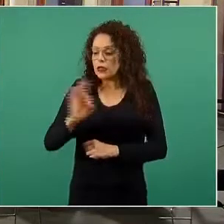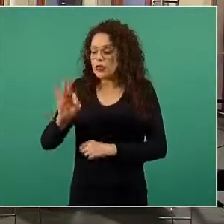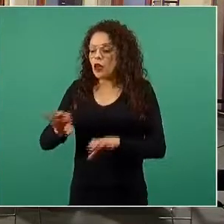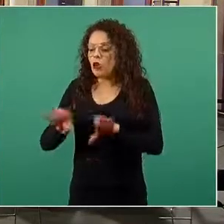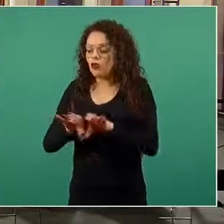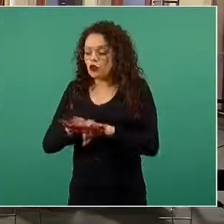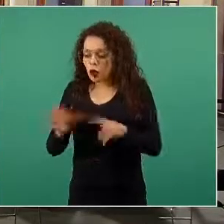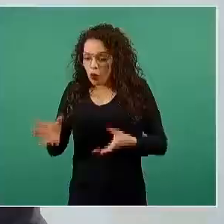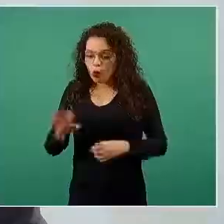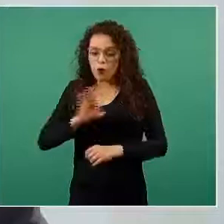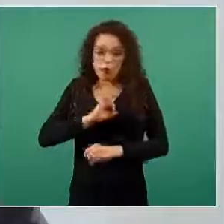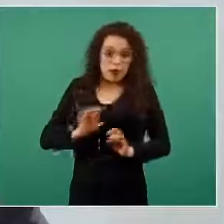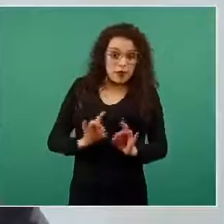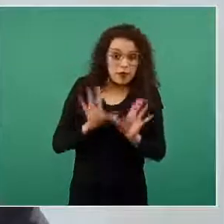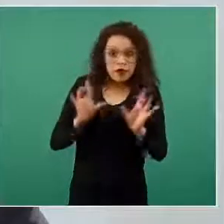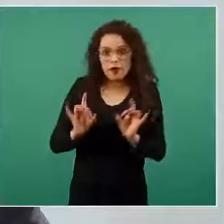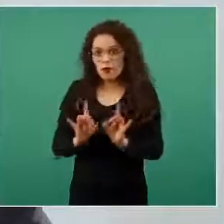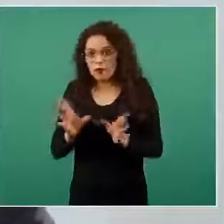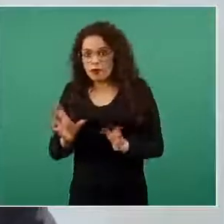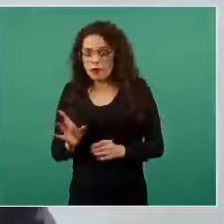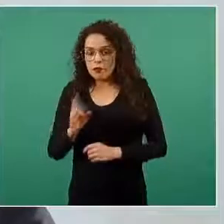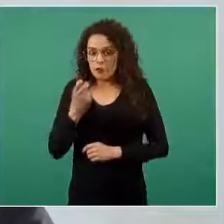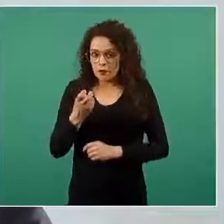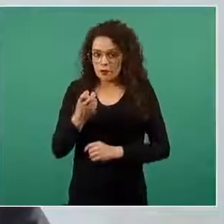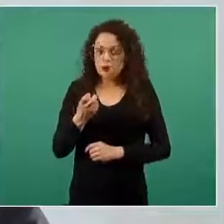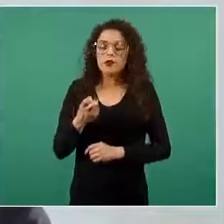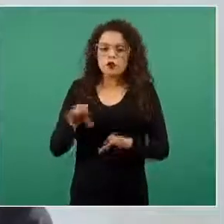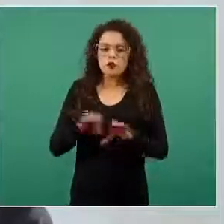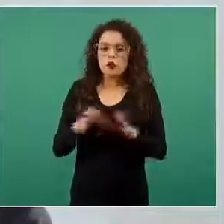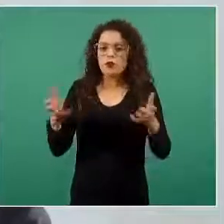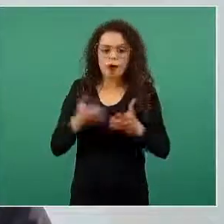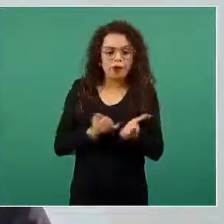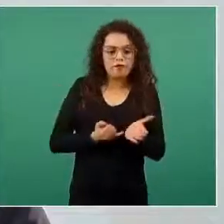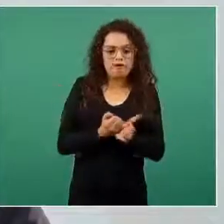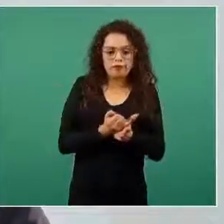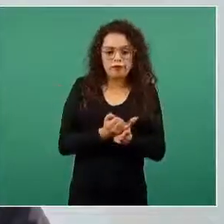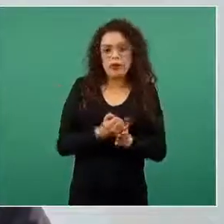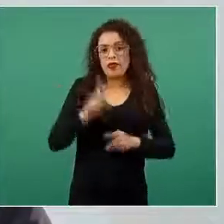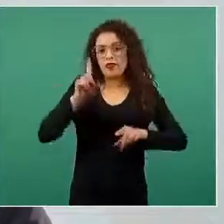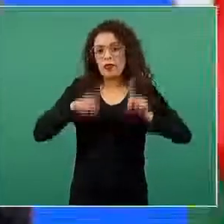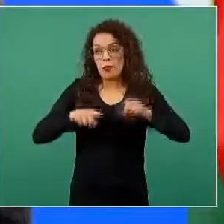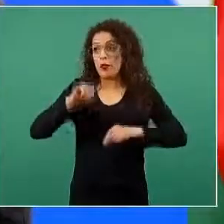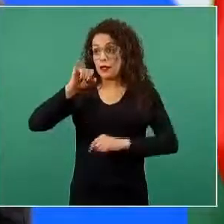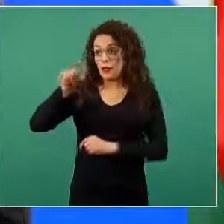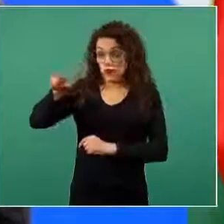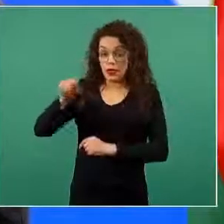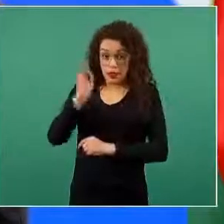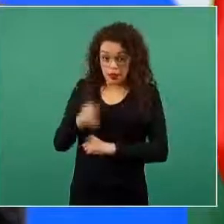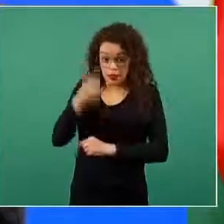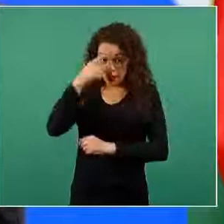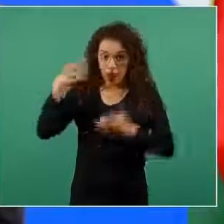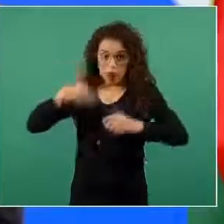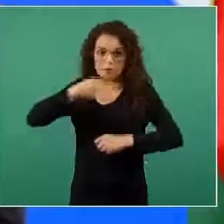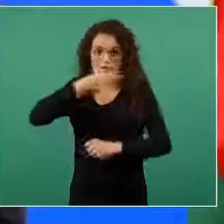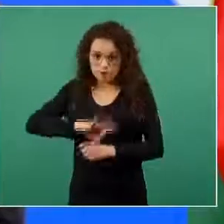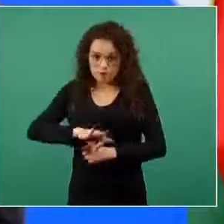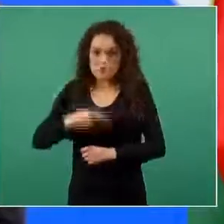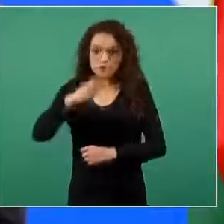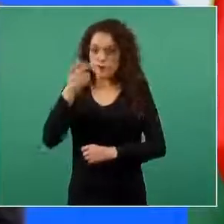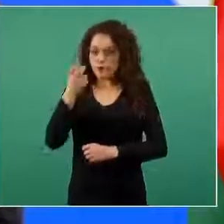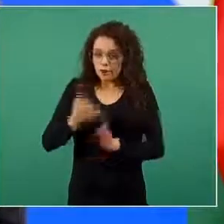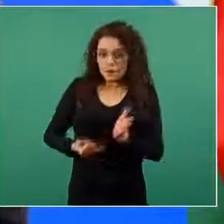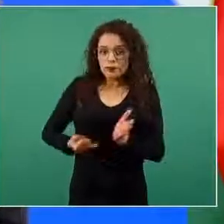resultados y todos los posibles salidas que pudiéramos tener en caso de que se llevara a cabo. Obviamente este tipo de decisiones lo hacemos muy de la